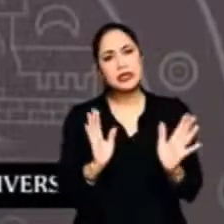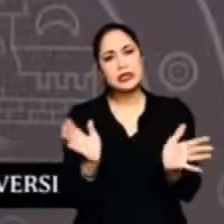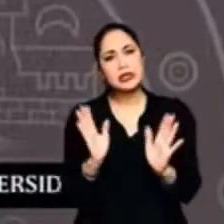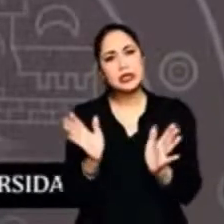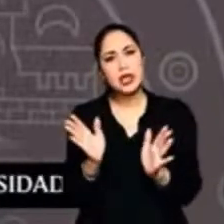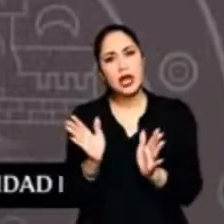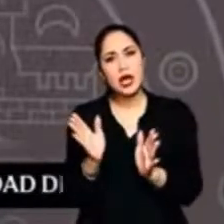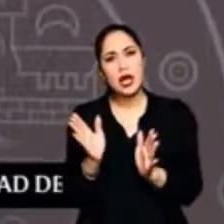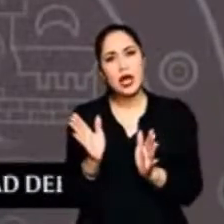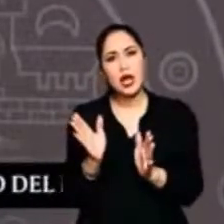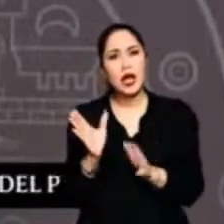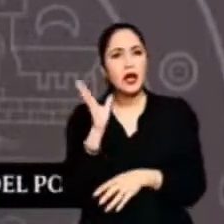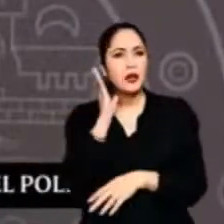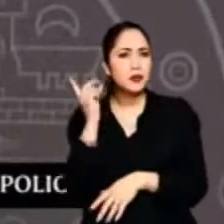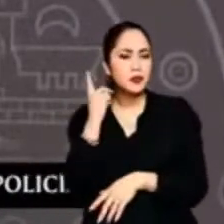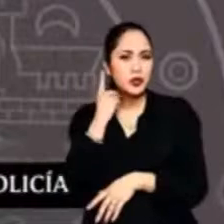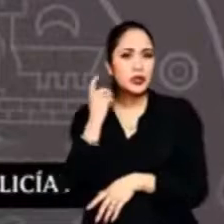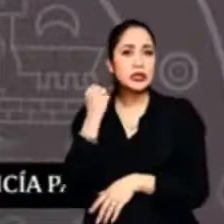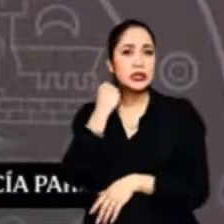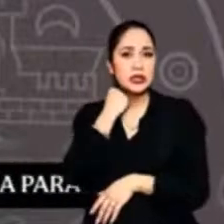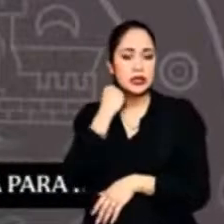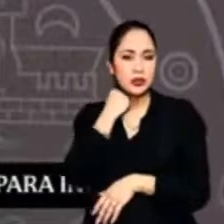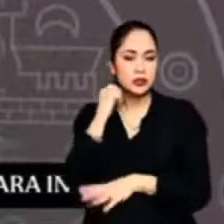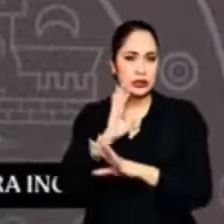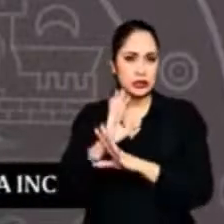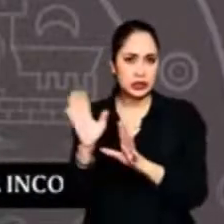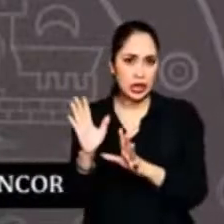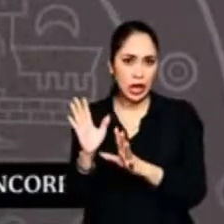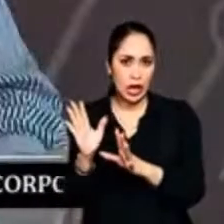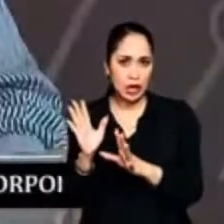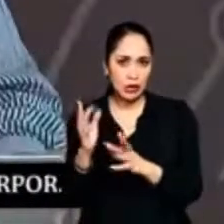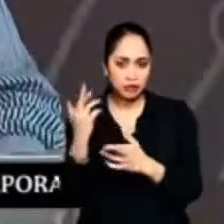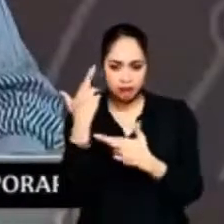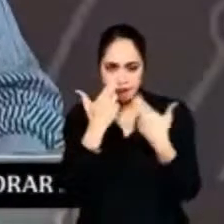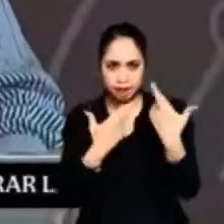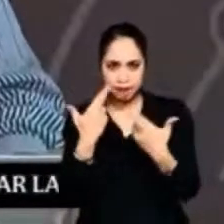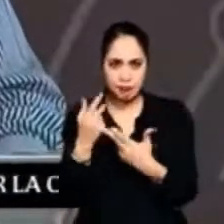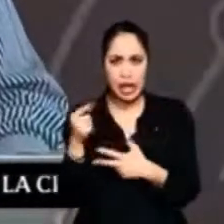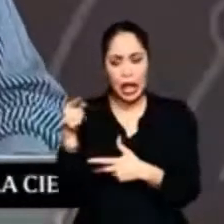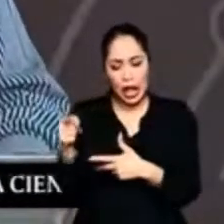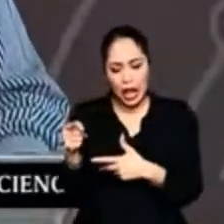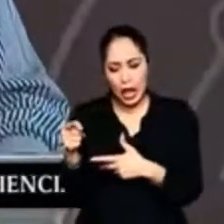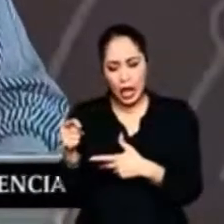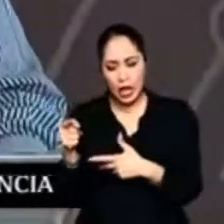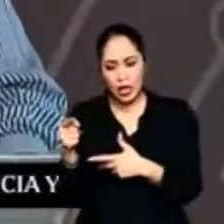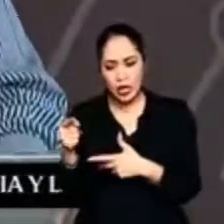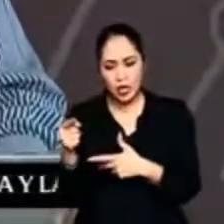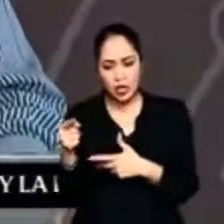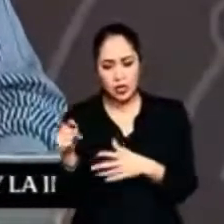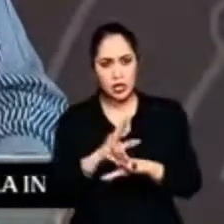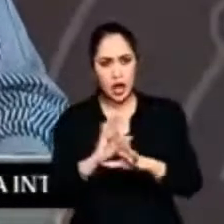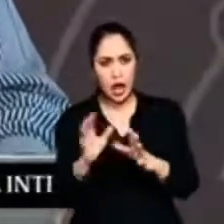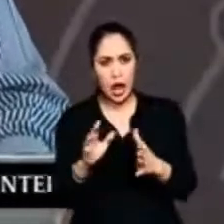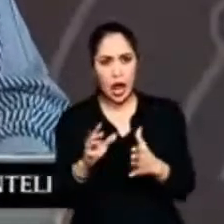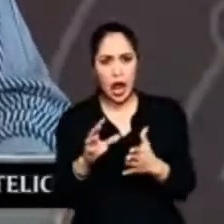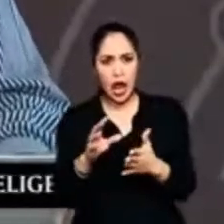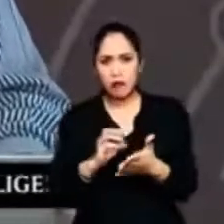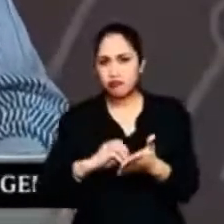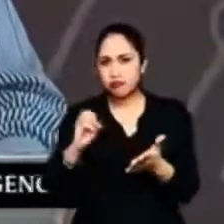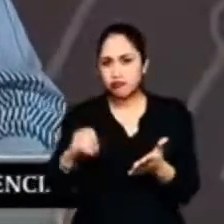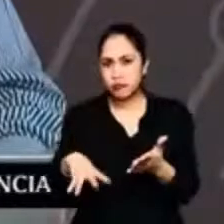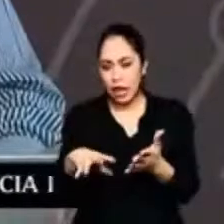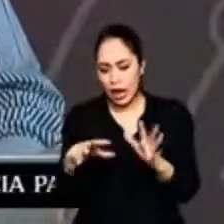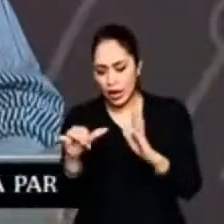el Congreso de la Unión. No solamente eliminó los y los sustituyó los